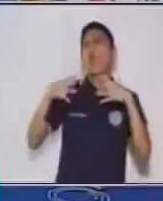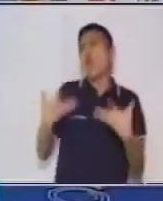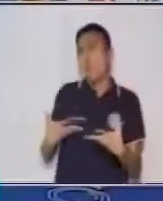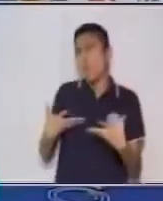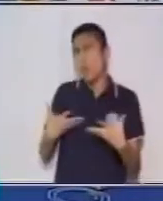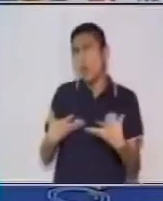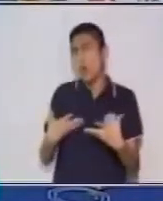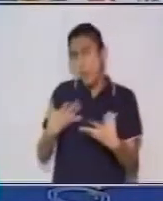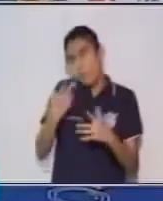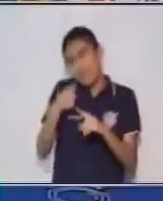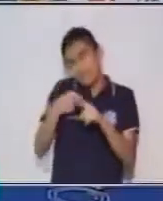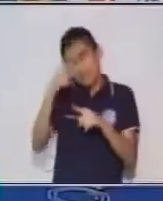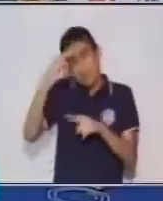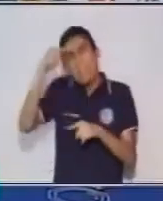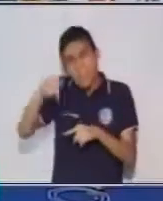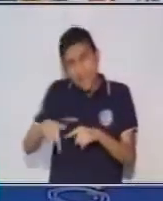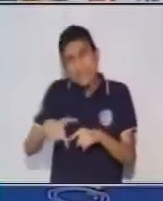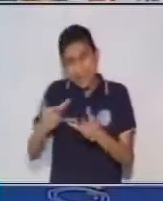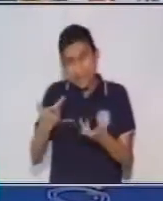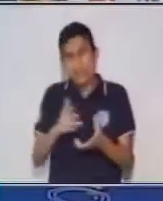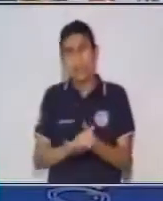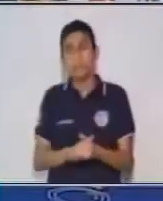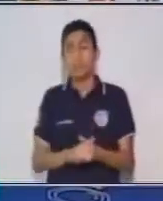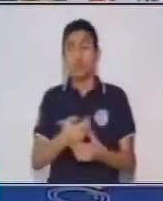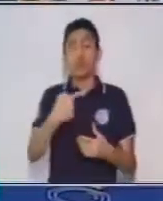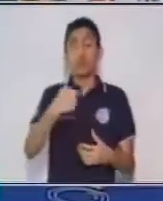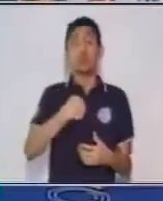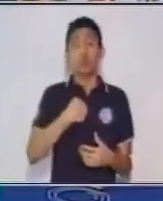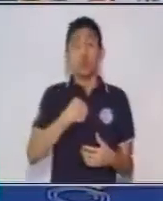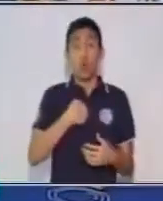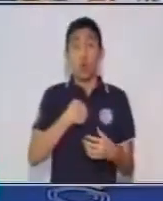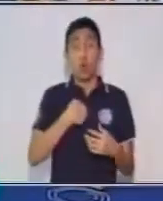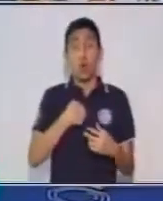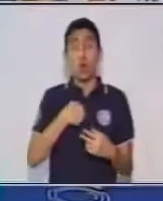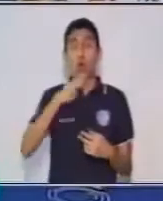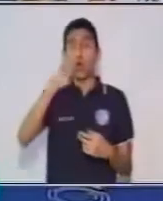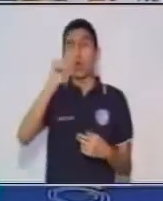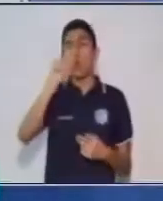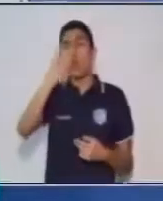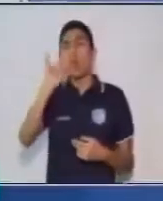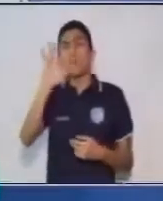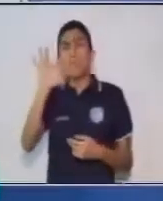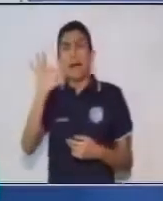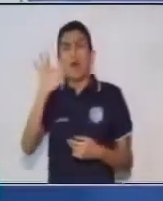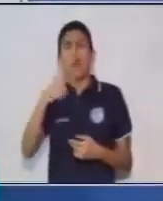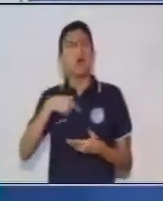Y que sea presente. Yo bajo.